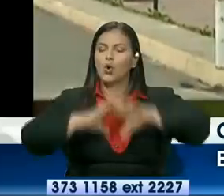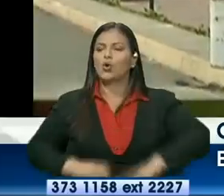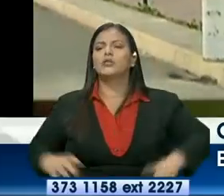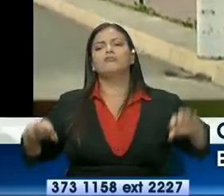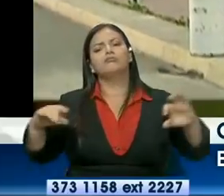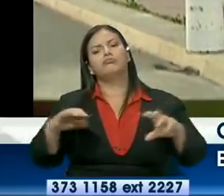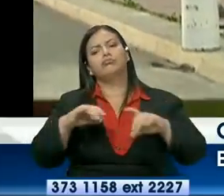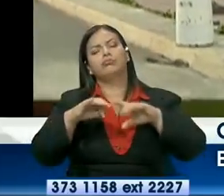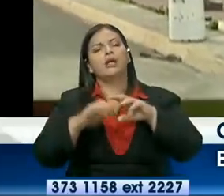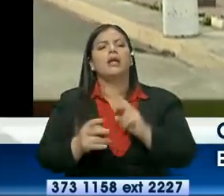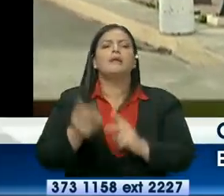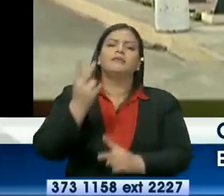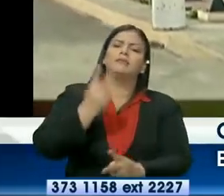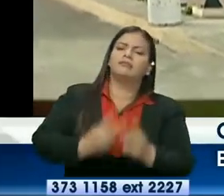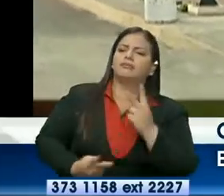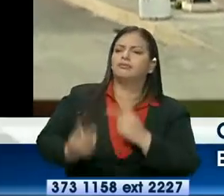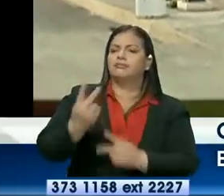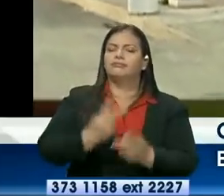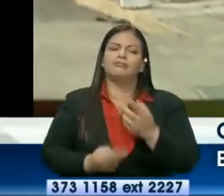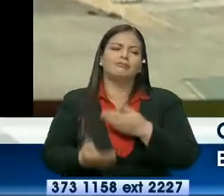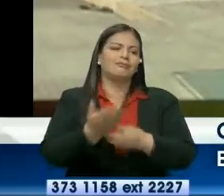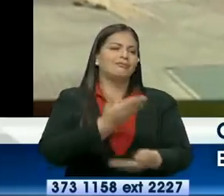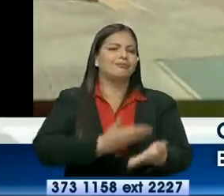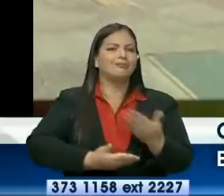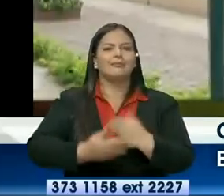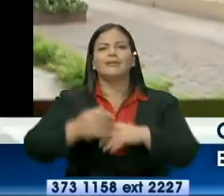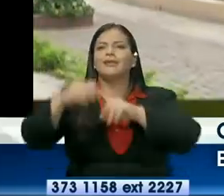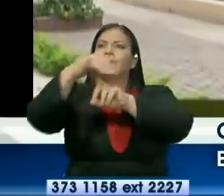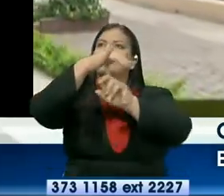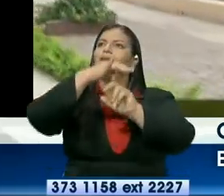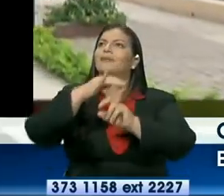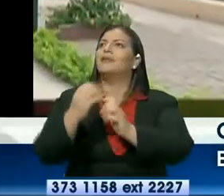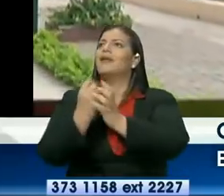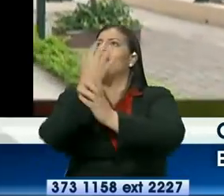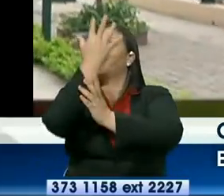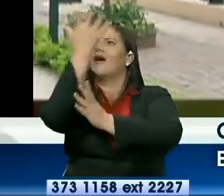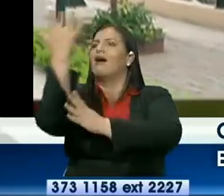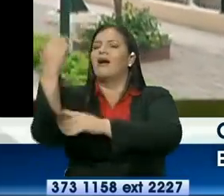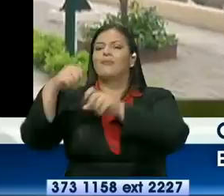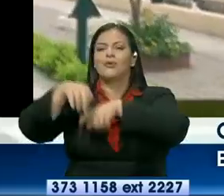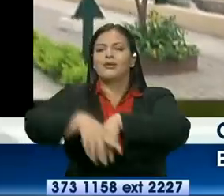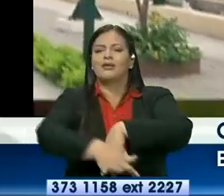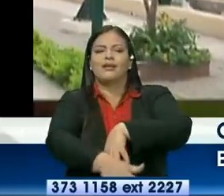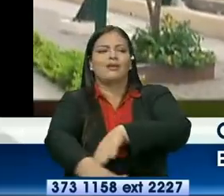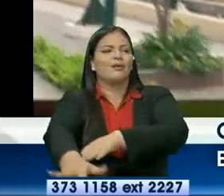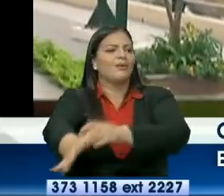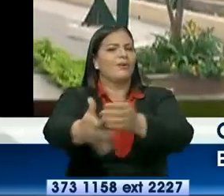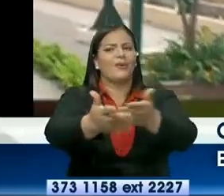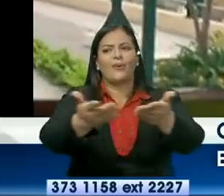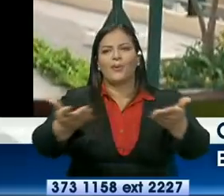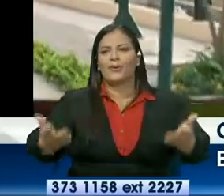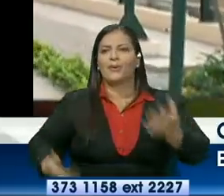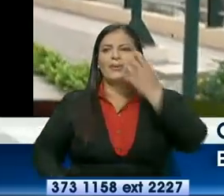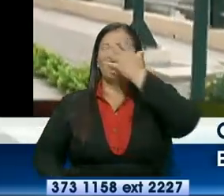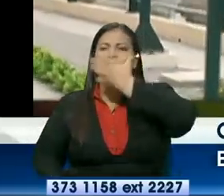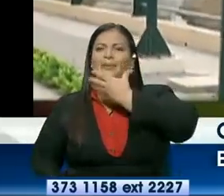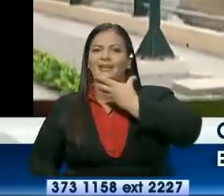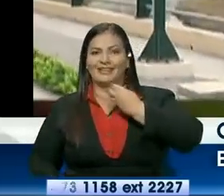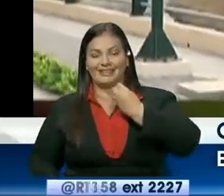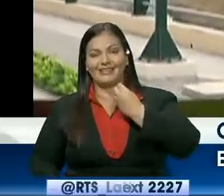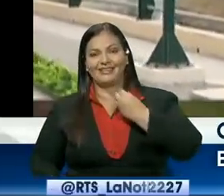porque tiene una interacción, interactúa con el medio ambiente, porque a la orilla de este malecón está el río, que